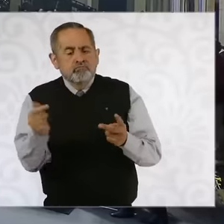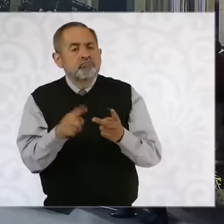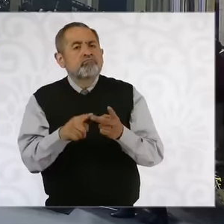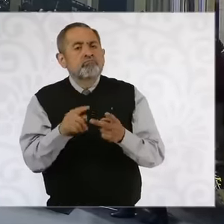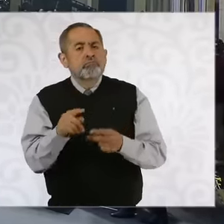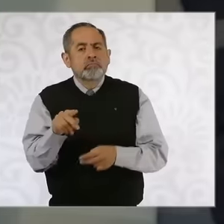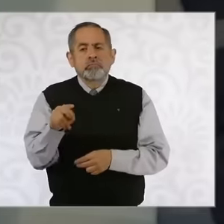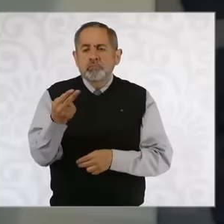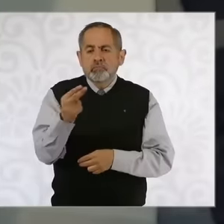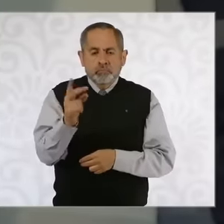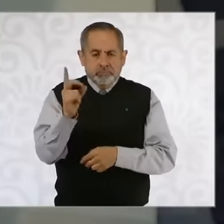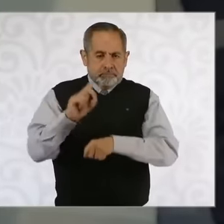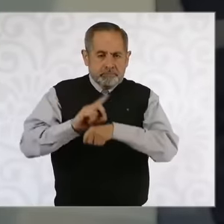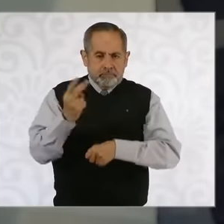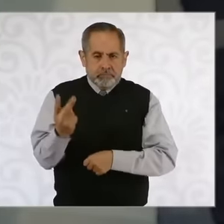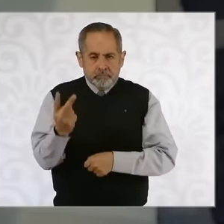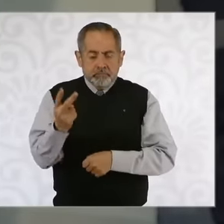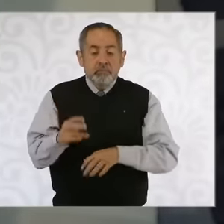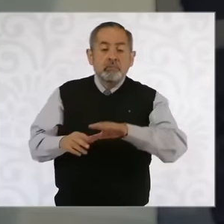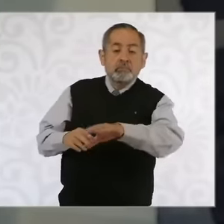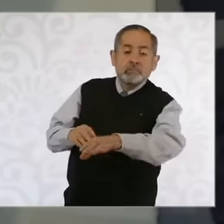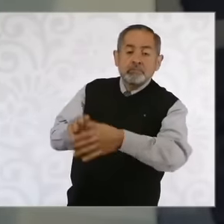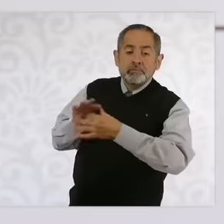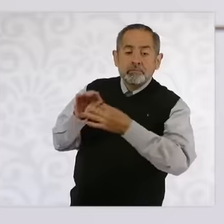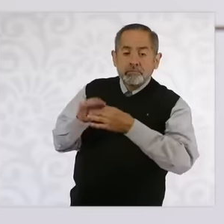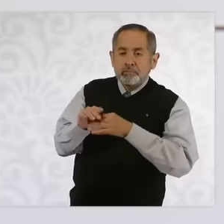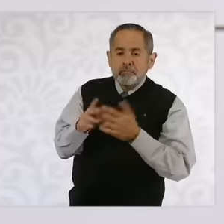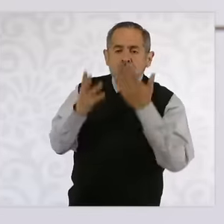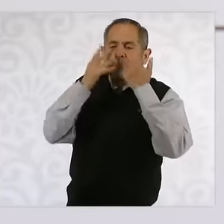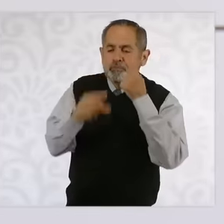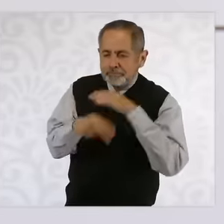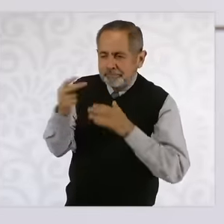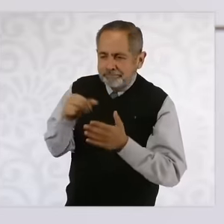2 de noviembre, elementos de la Guardia Nacional... Ya quedó sin sustancia, para